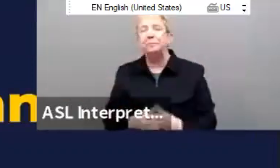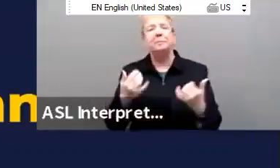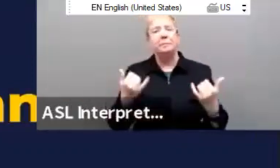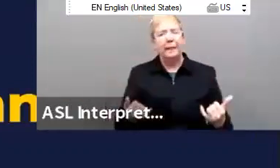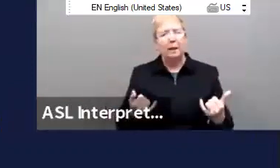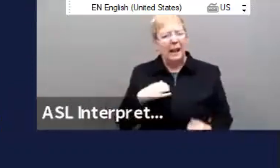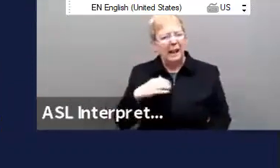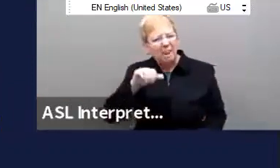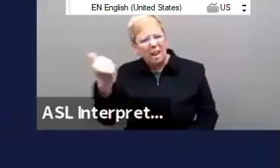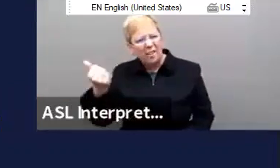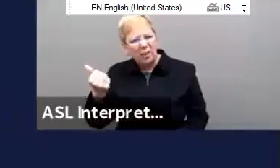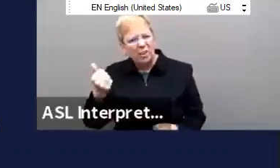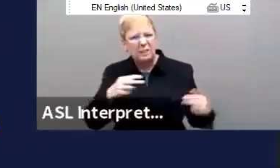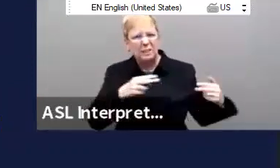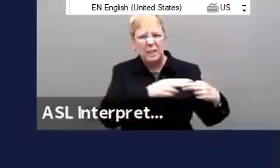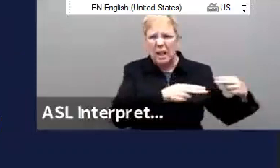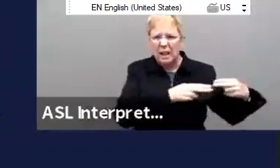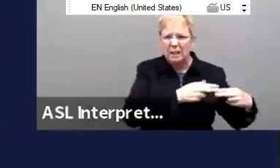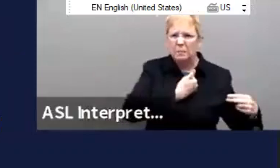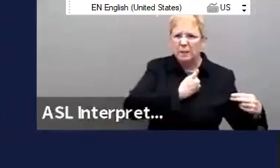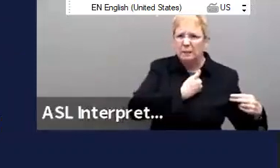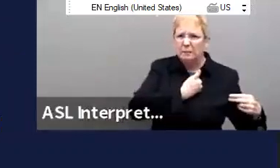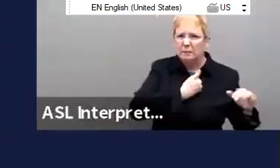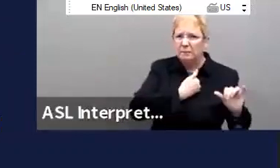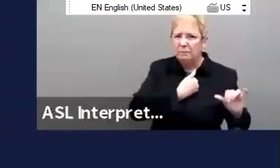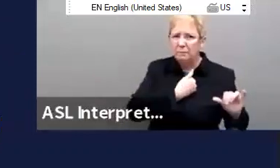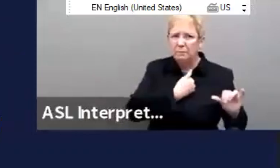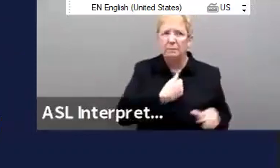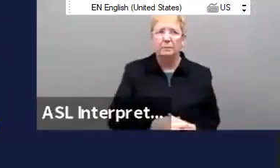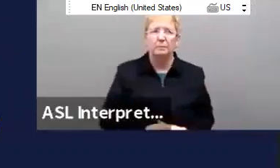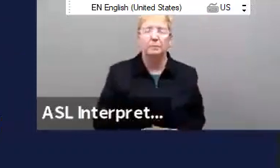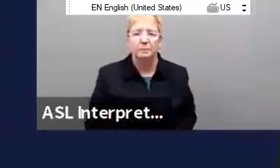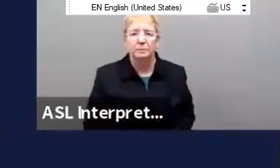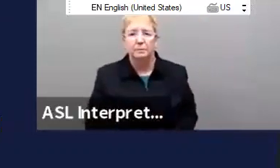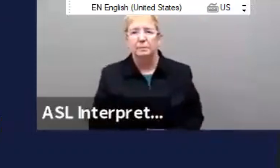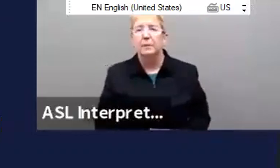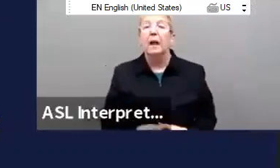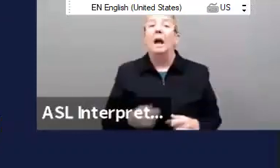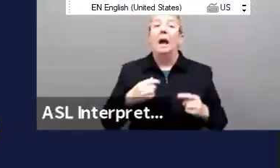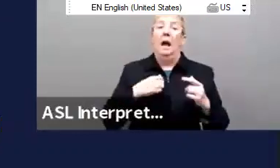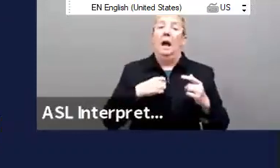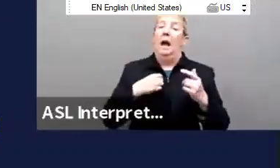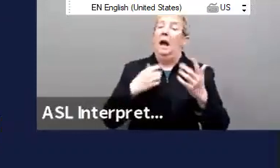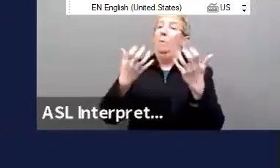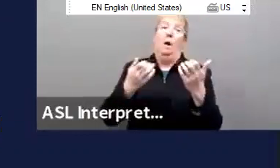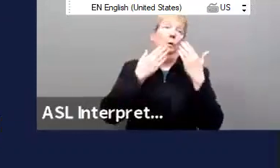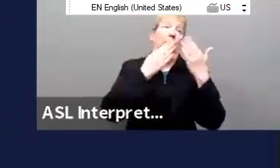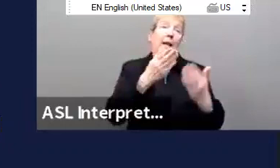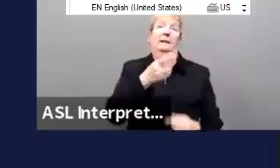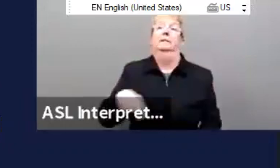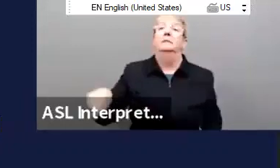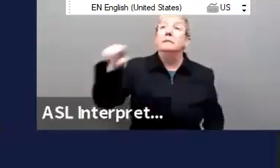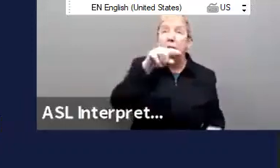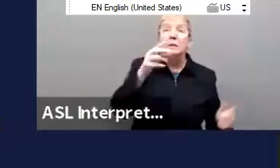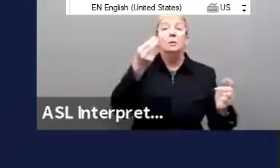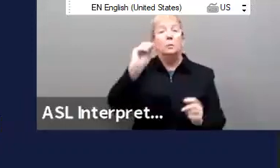ciclo escolar seguro y presencial, incluso con todas nuestras medidas que vamos a tomar para evitar la